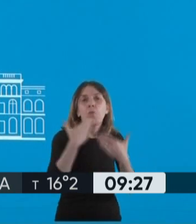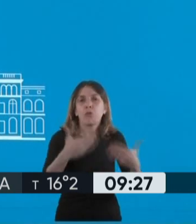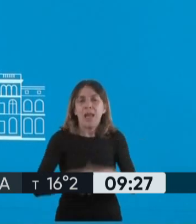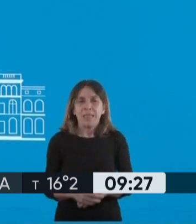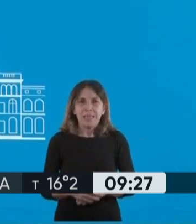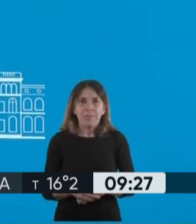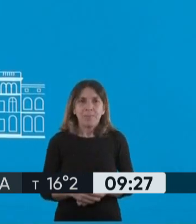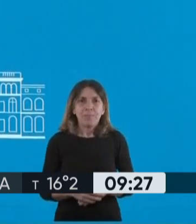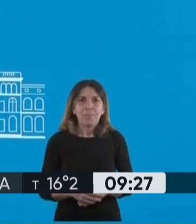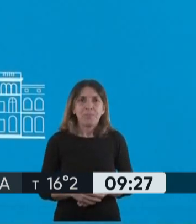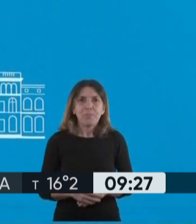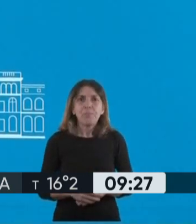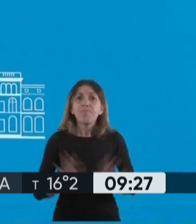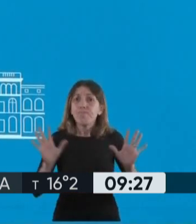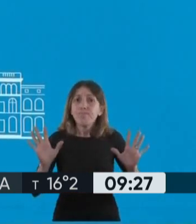gracias.